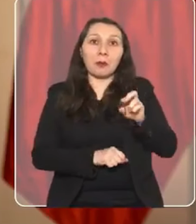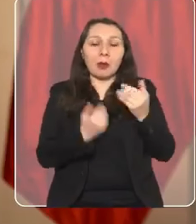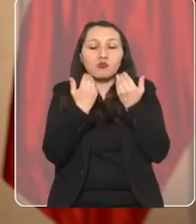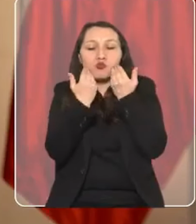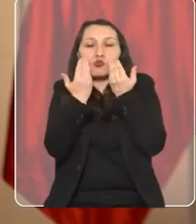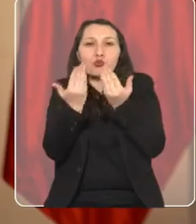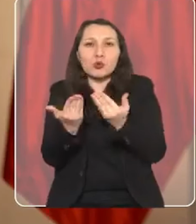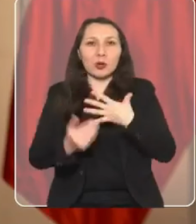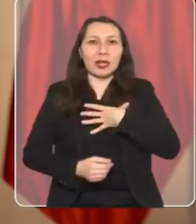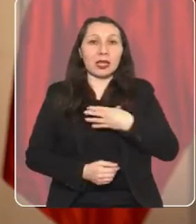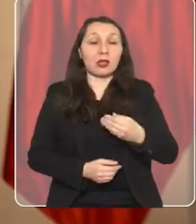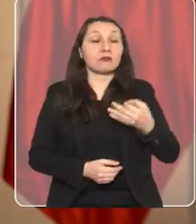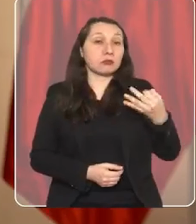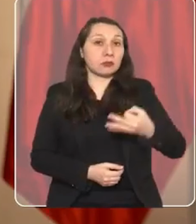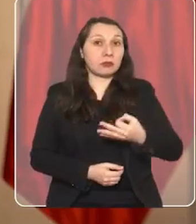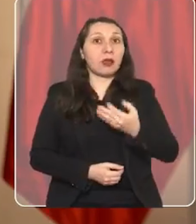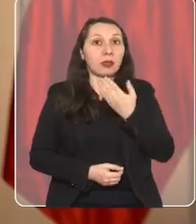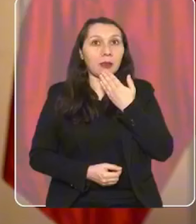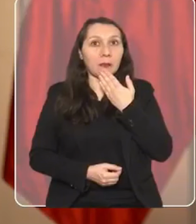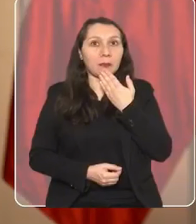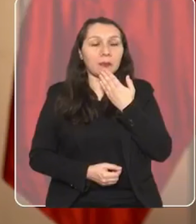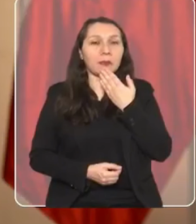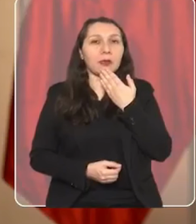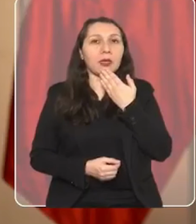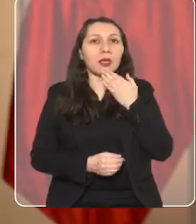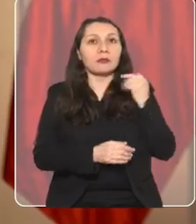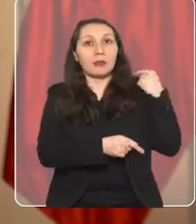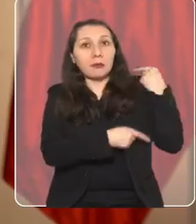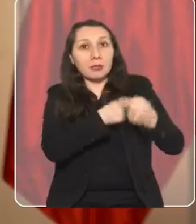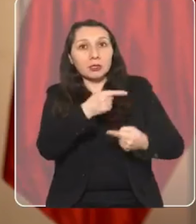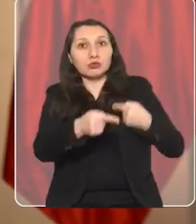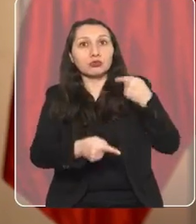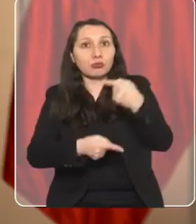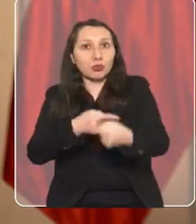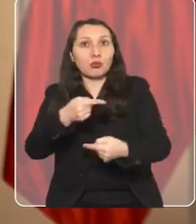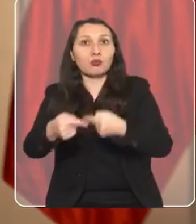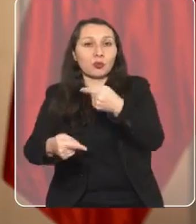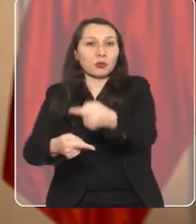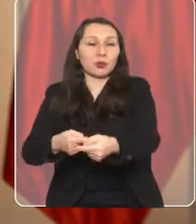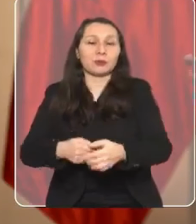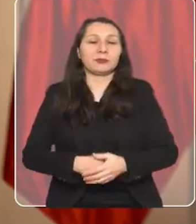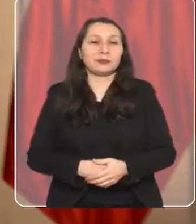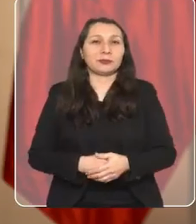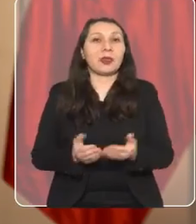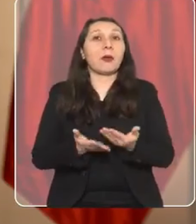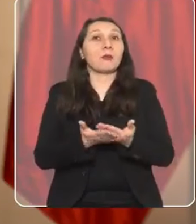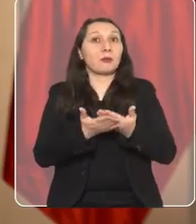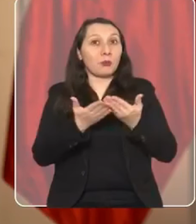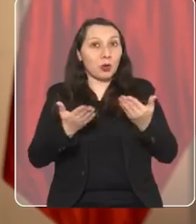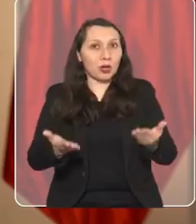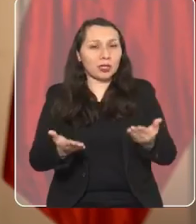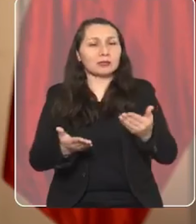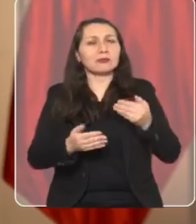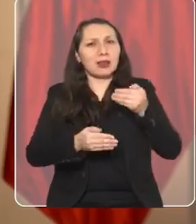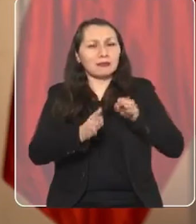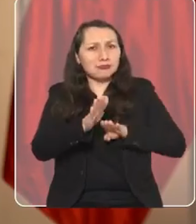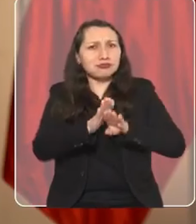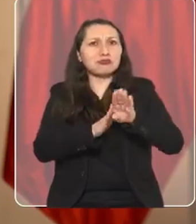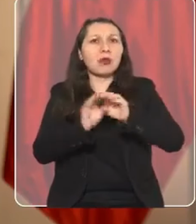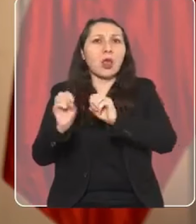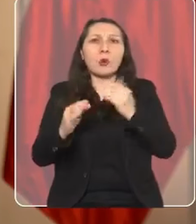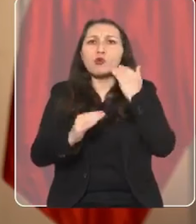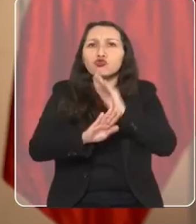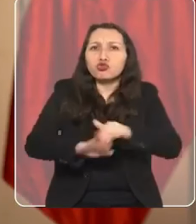a sus hijos y por cierto también una generación a la siguiente por ello hemos hecho avances en educación